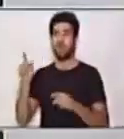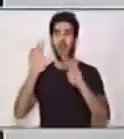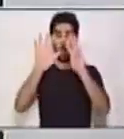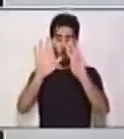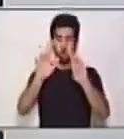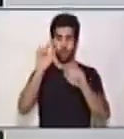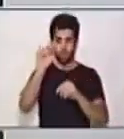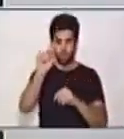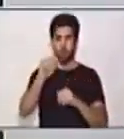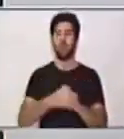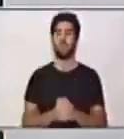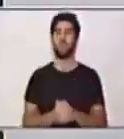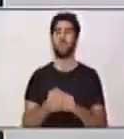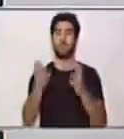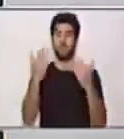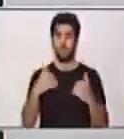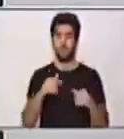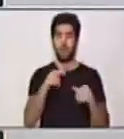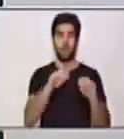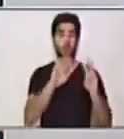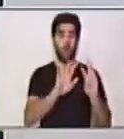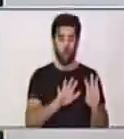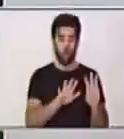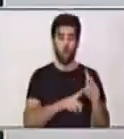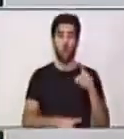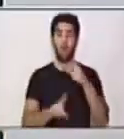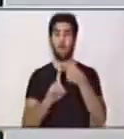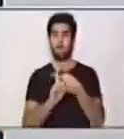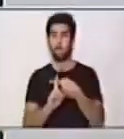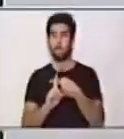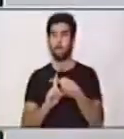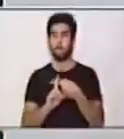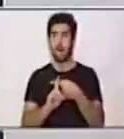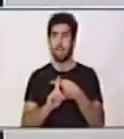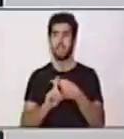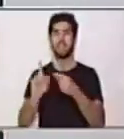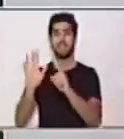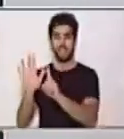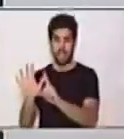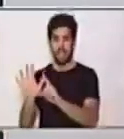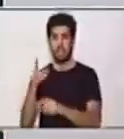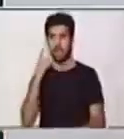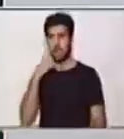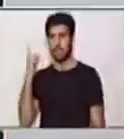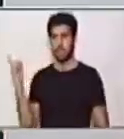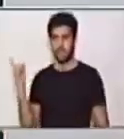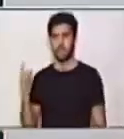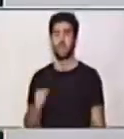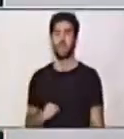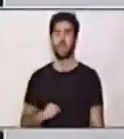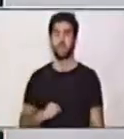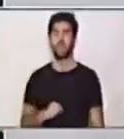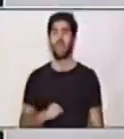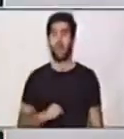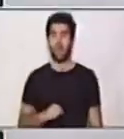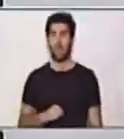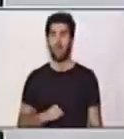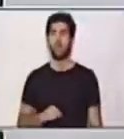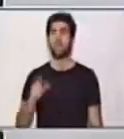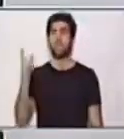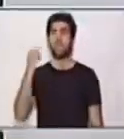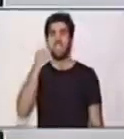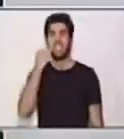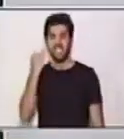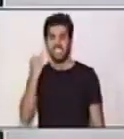8. Primer delta más segundo delta nos queda 8 más 6. Y el tamaño del intervalo